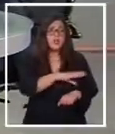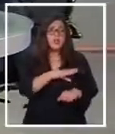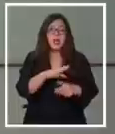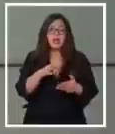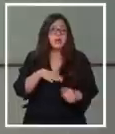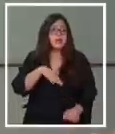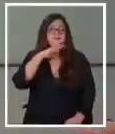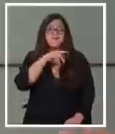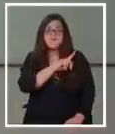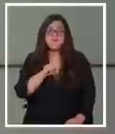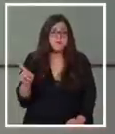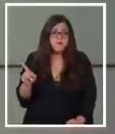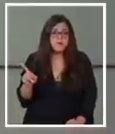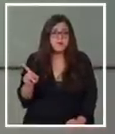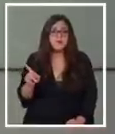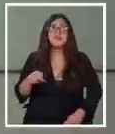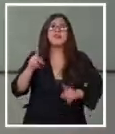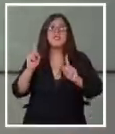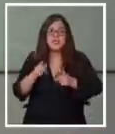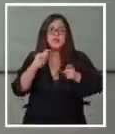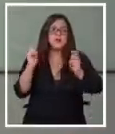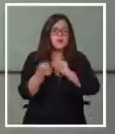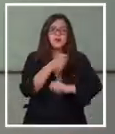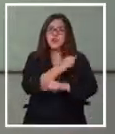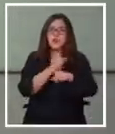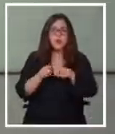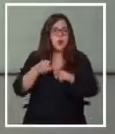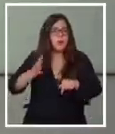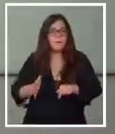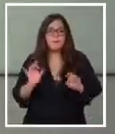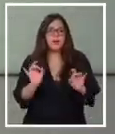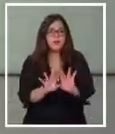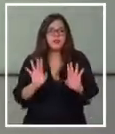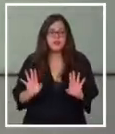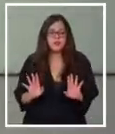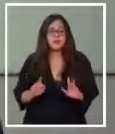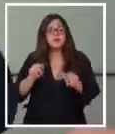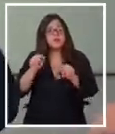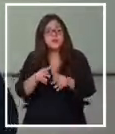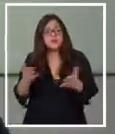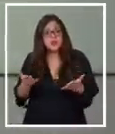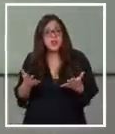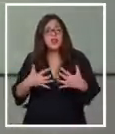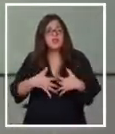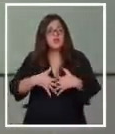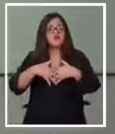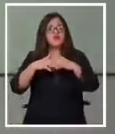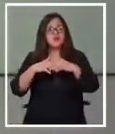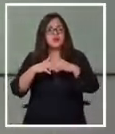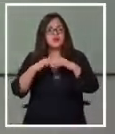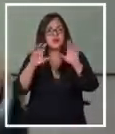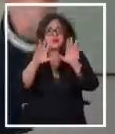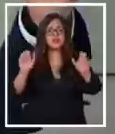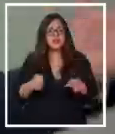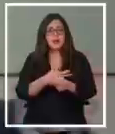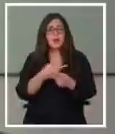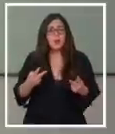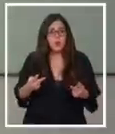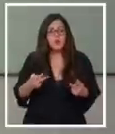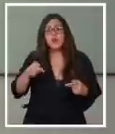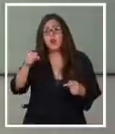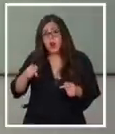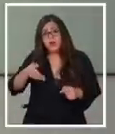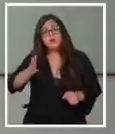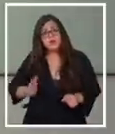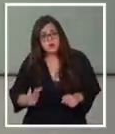por eso por eso es un consenso tenemos que hacer cambios no puedo mantener las cosas como están eso significa fortalecer el sistema público van a seguir